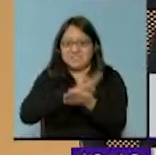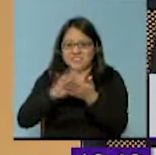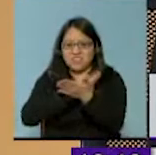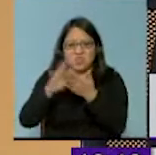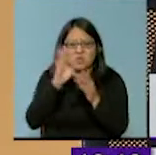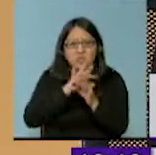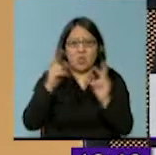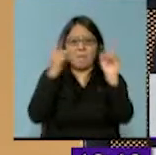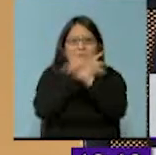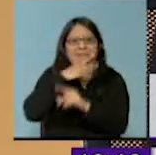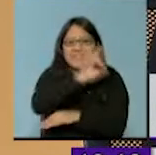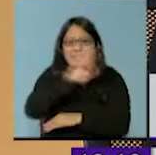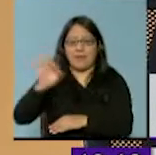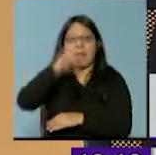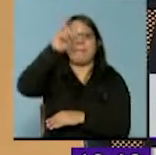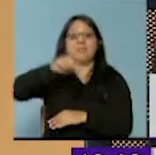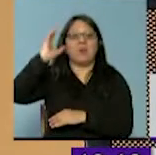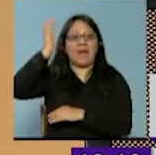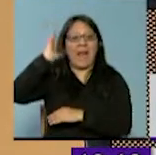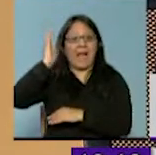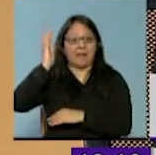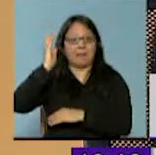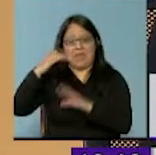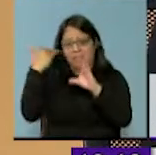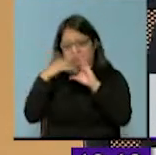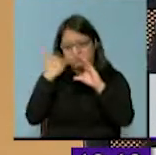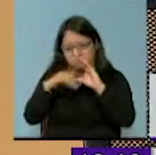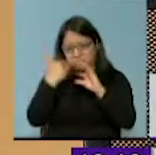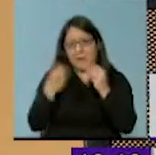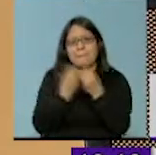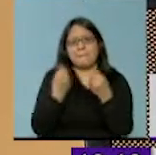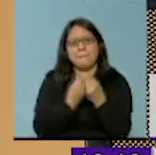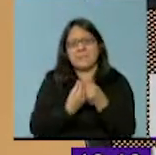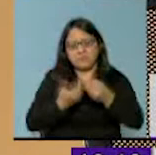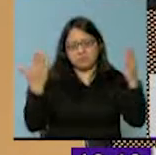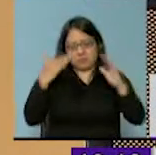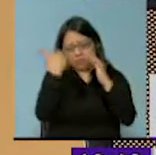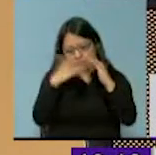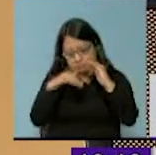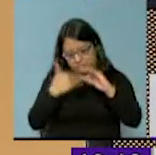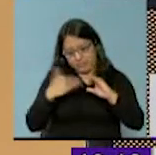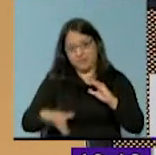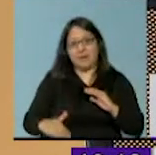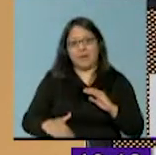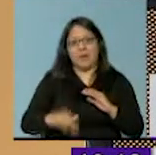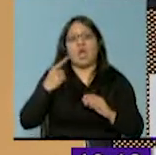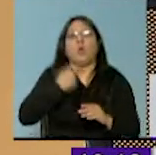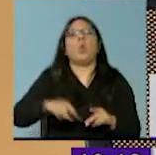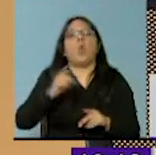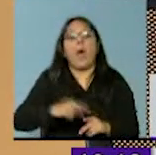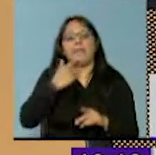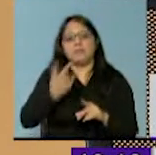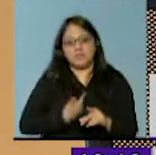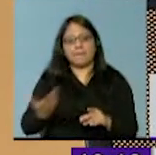Es más, la gente del Carmen anoche nos mandó, pero una infinidad de mensajes, cuándo se va a dar respuesta con respecto a las viviendas. Y